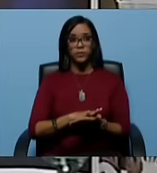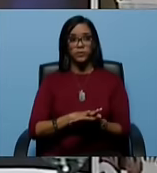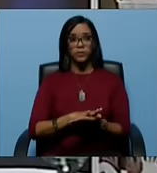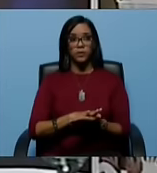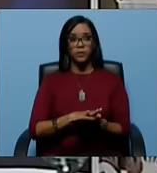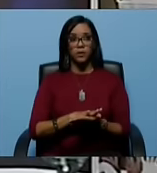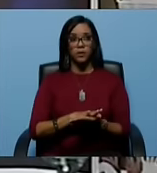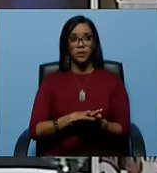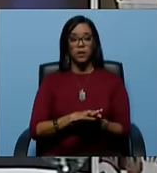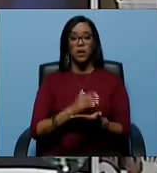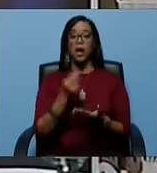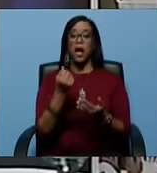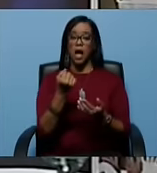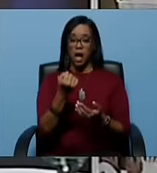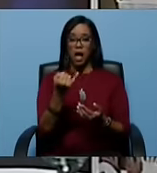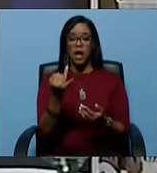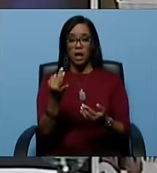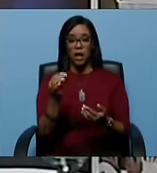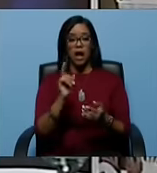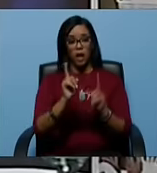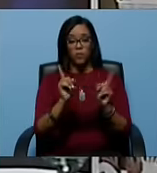Unos cuantos fallecidos,